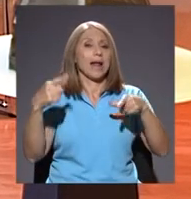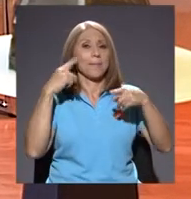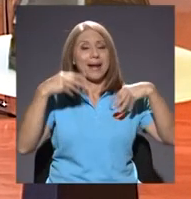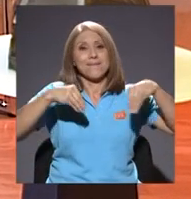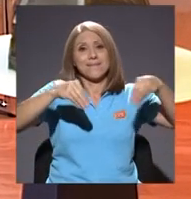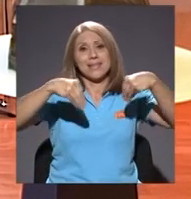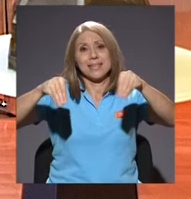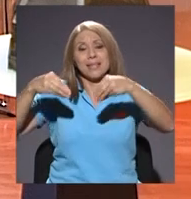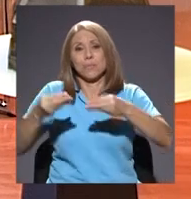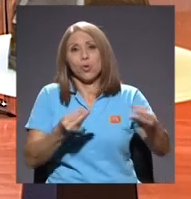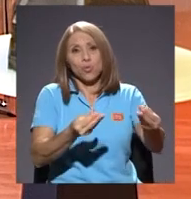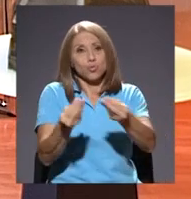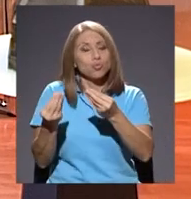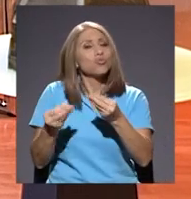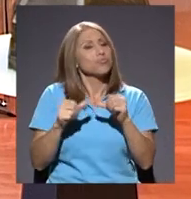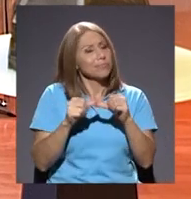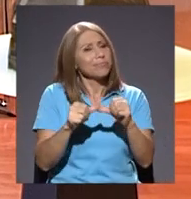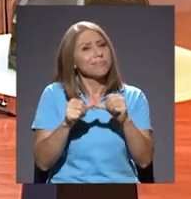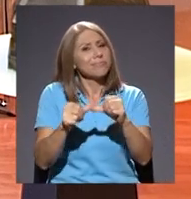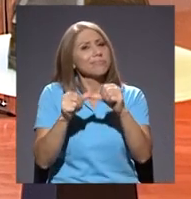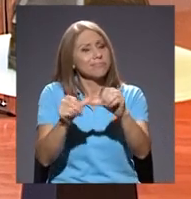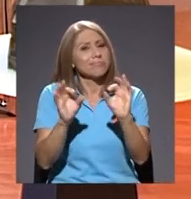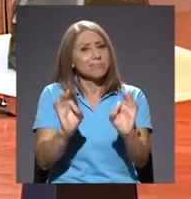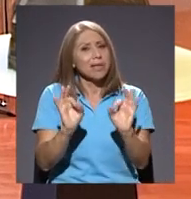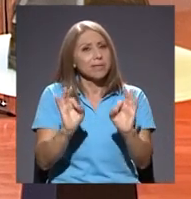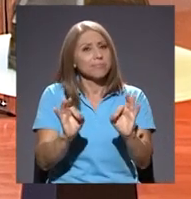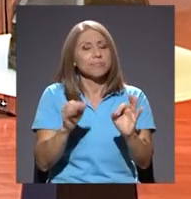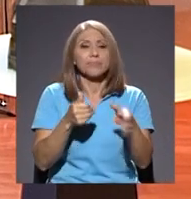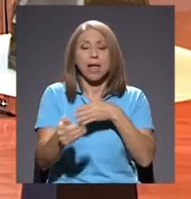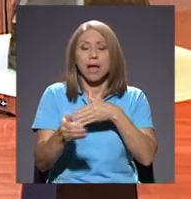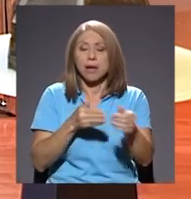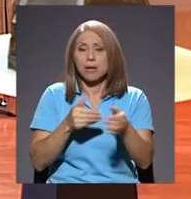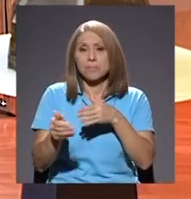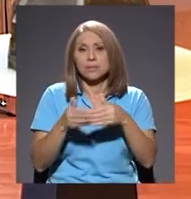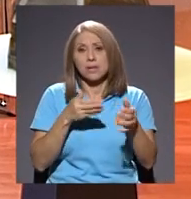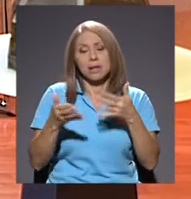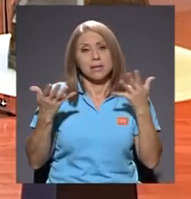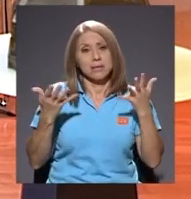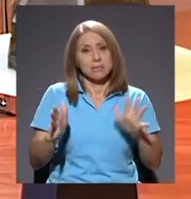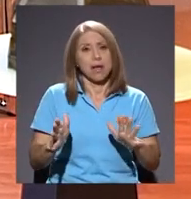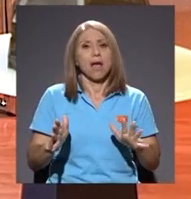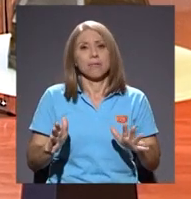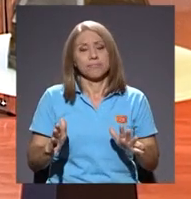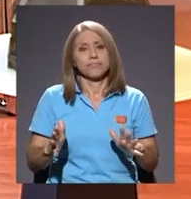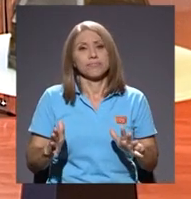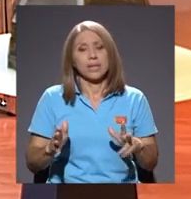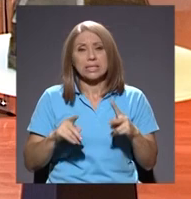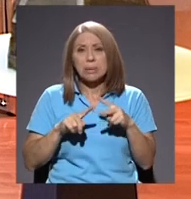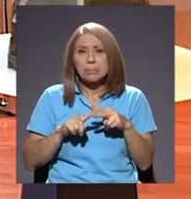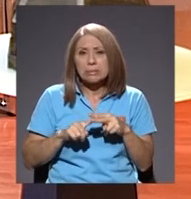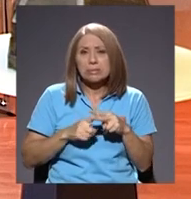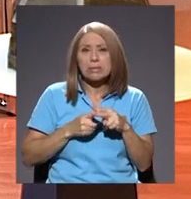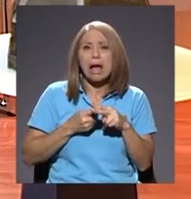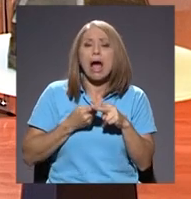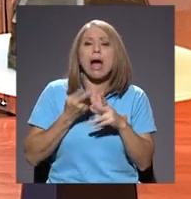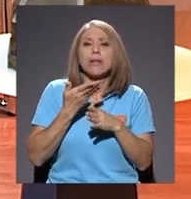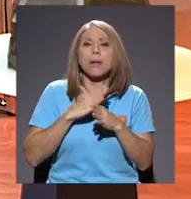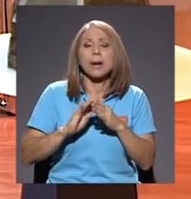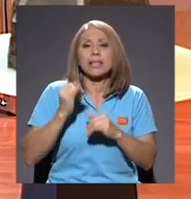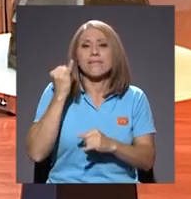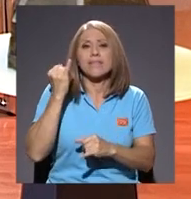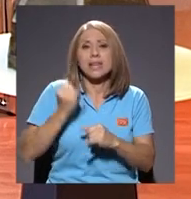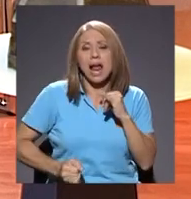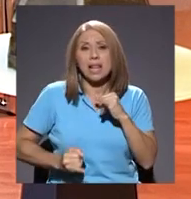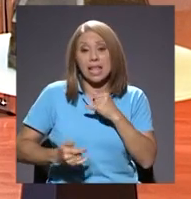va a seguir creciendo bien a pesar de que ya está entrando en la tal vez la parte final del ciclo expansivo